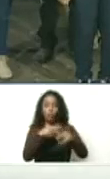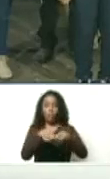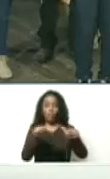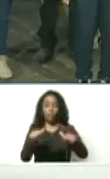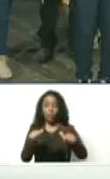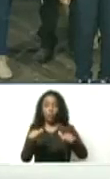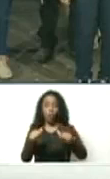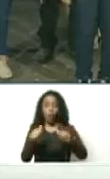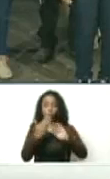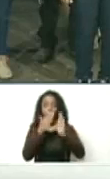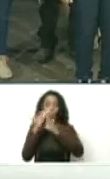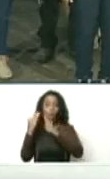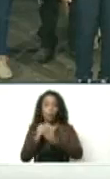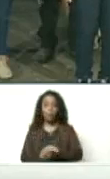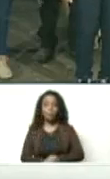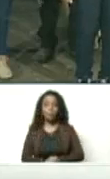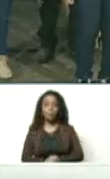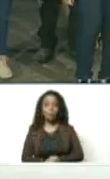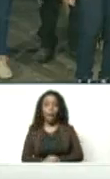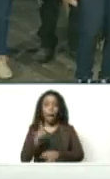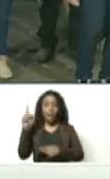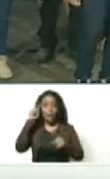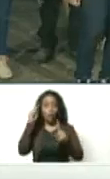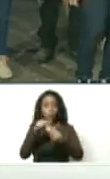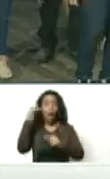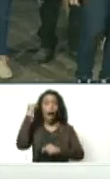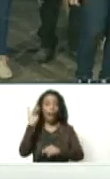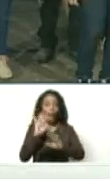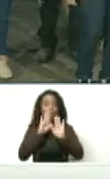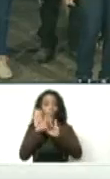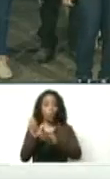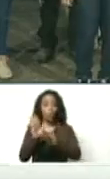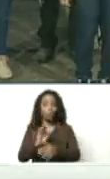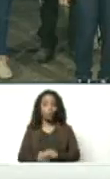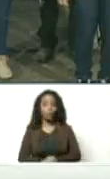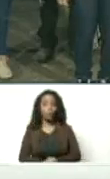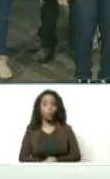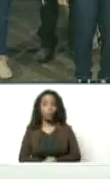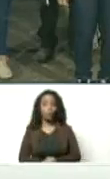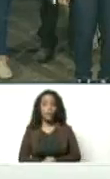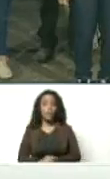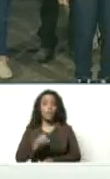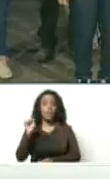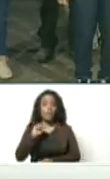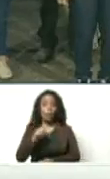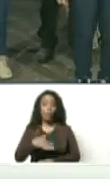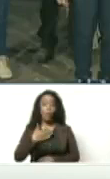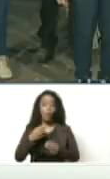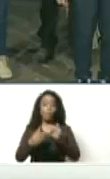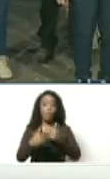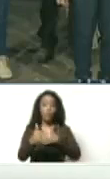territorios comunales. Esa meta hay que apoyarla, y si es posible